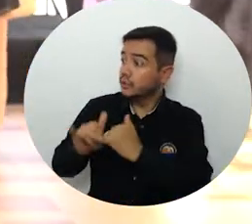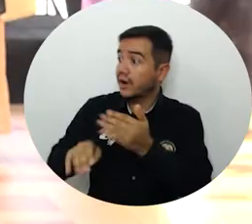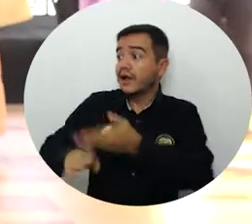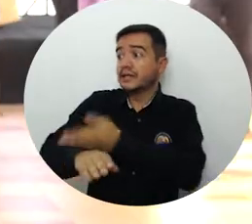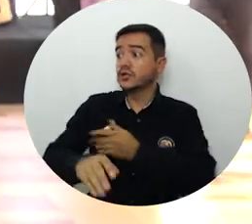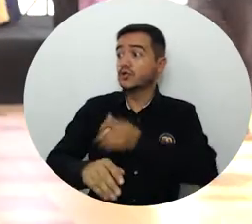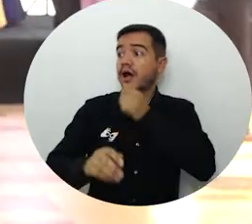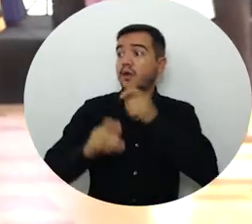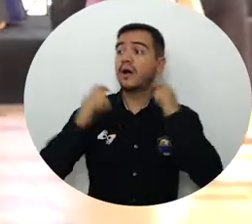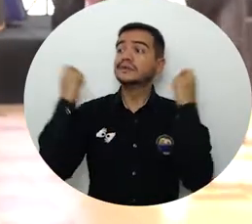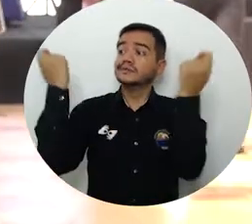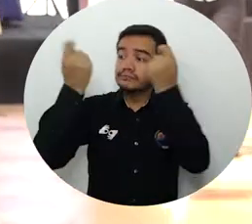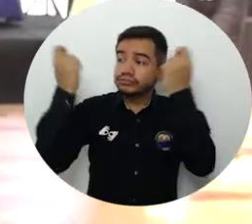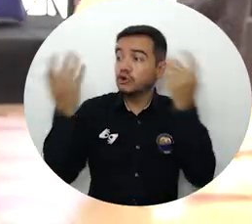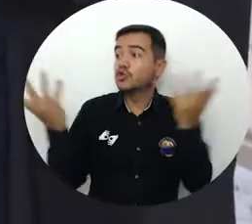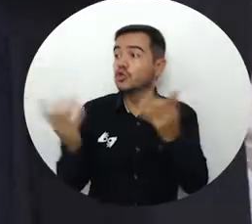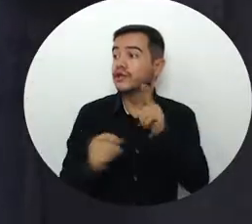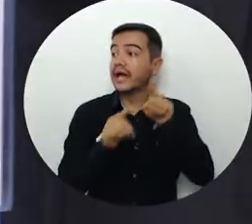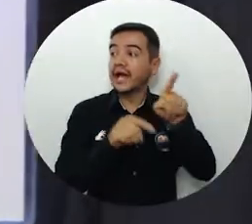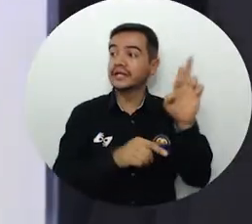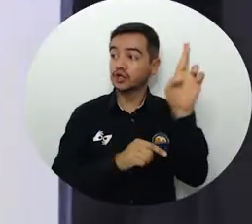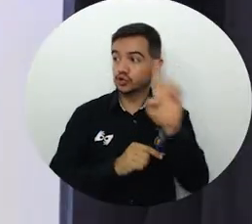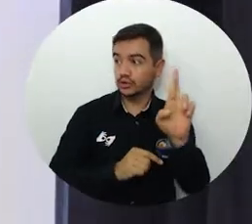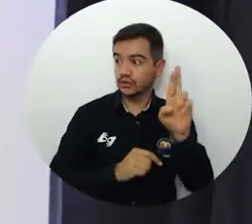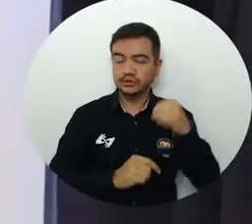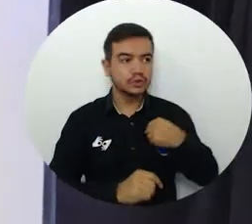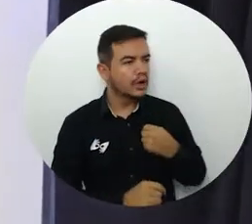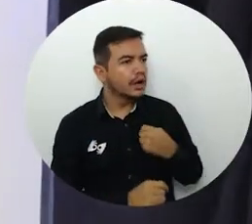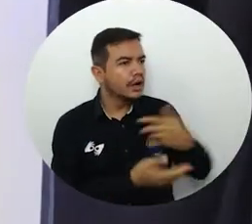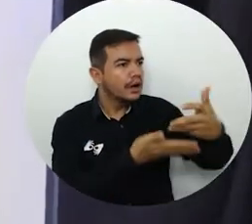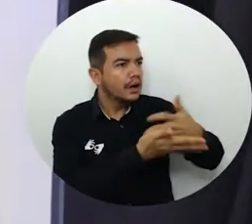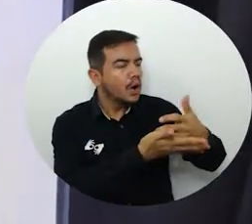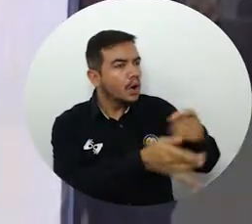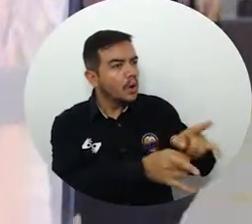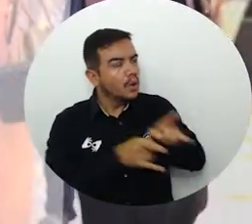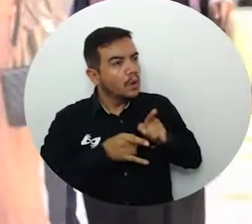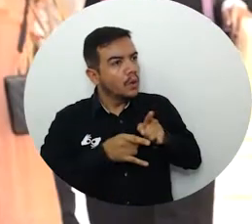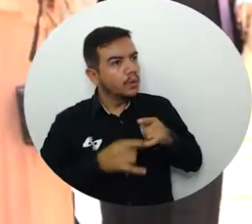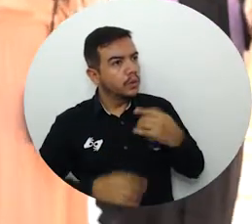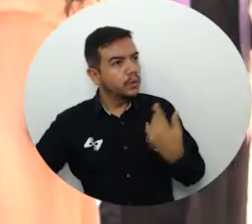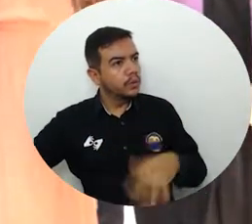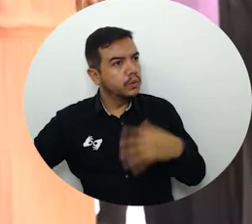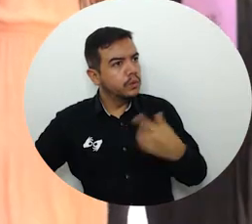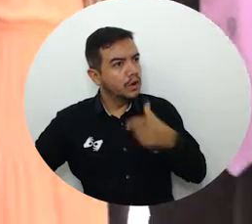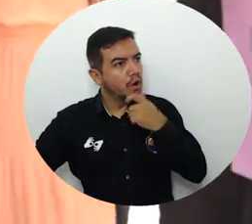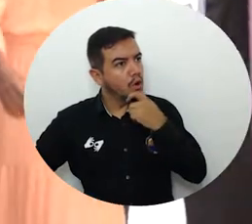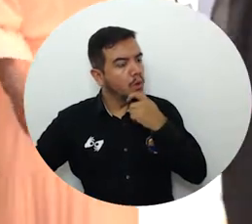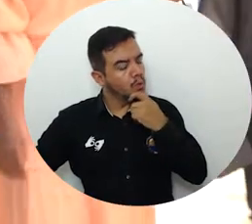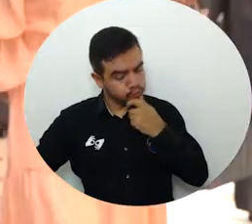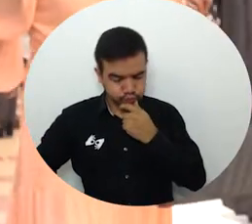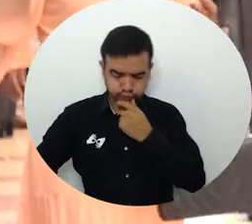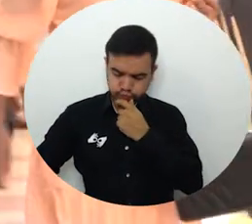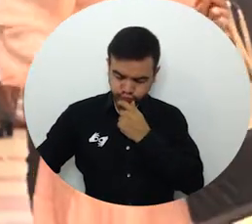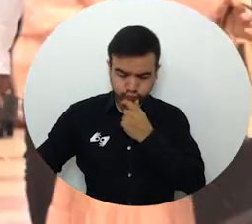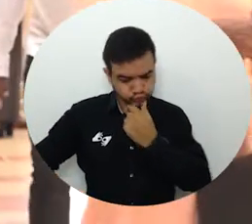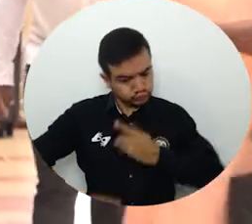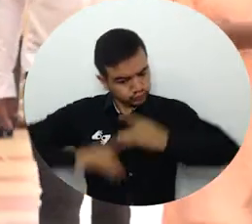esa, yo también vendía agua en el rodadero, y pues las palabras de él pues me llegaron muy fuertes a mí. Tomé la